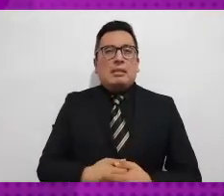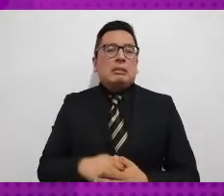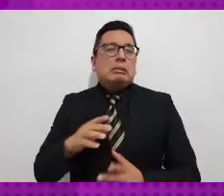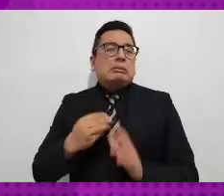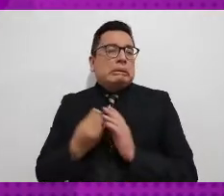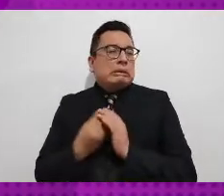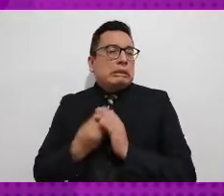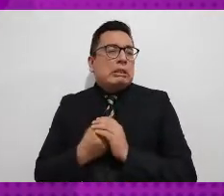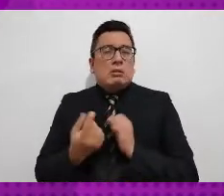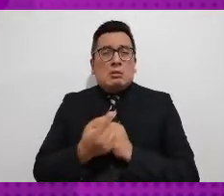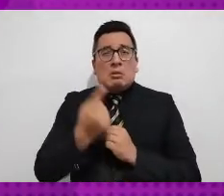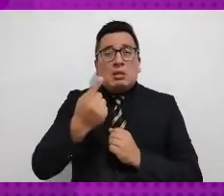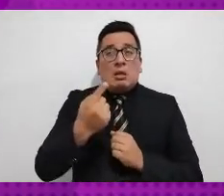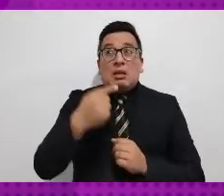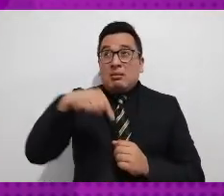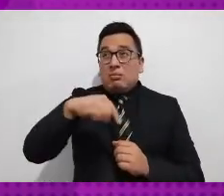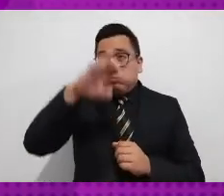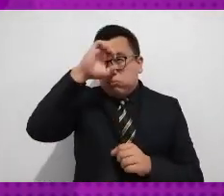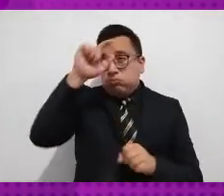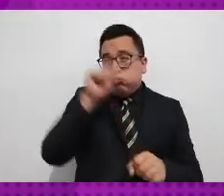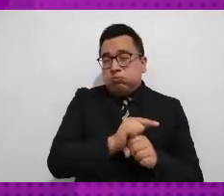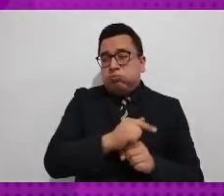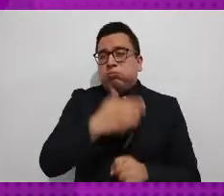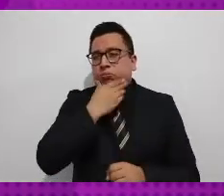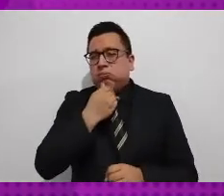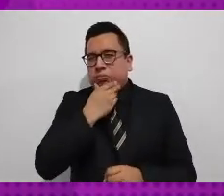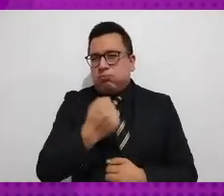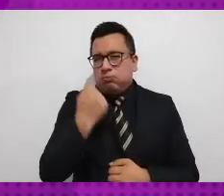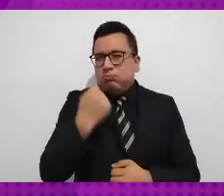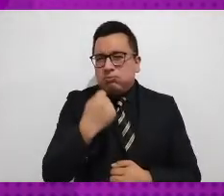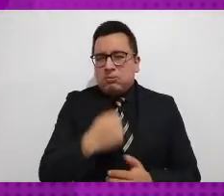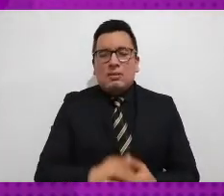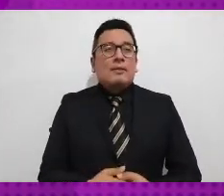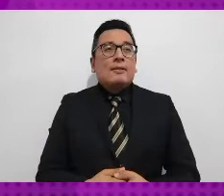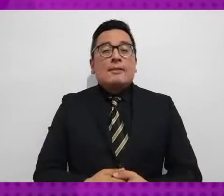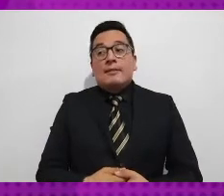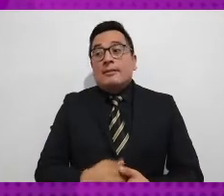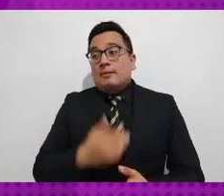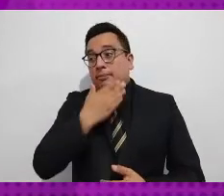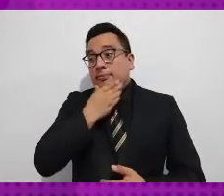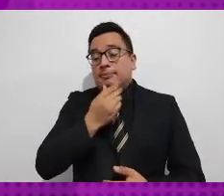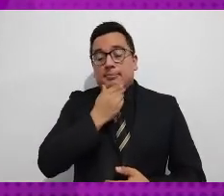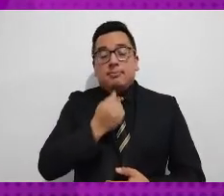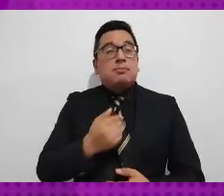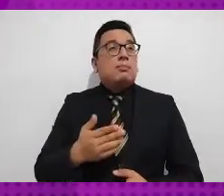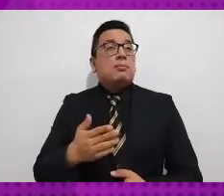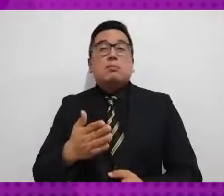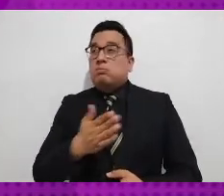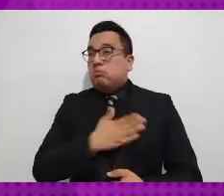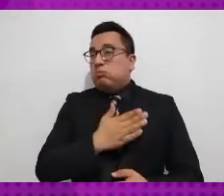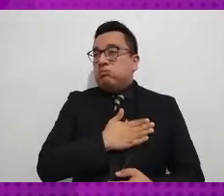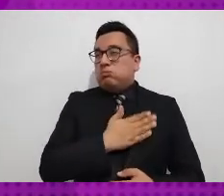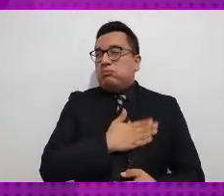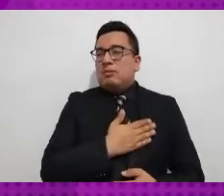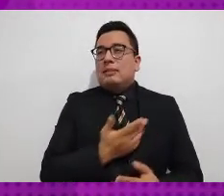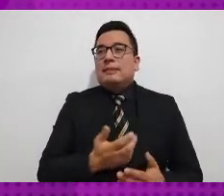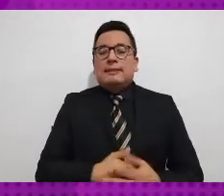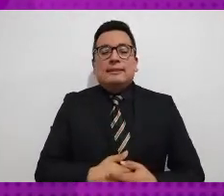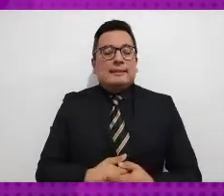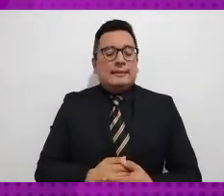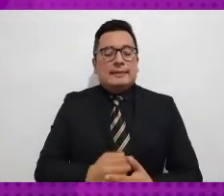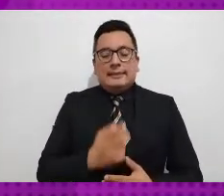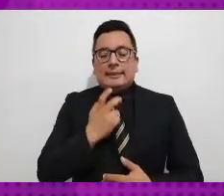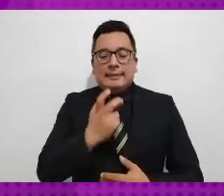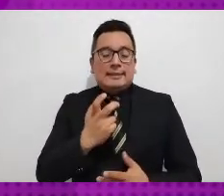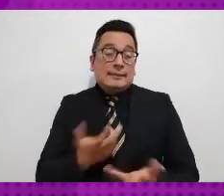cultura heteropatriarcal que existe en el país, la cultura machista, por decirlo de otra forma, el término heteropatriarcal puede sonar bastante complejo,